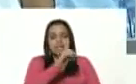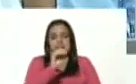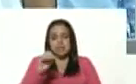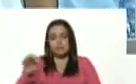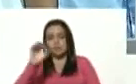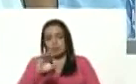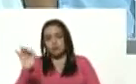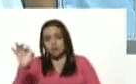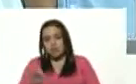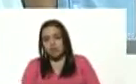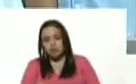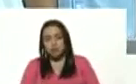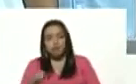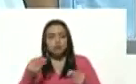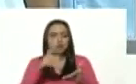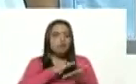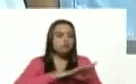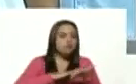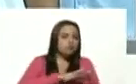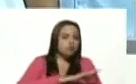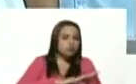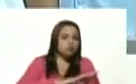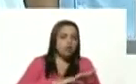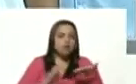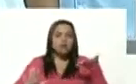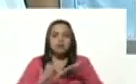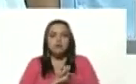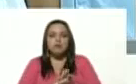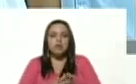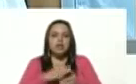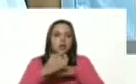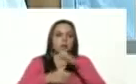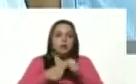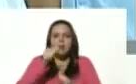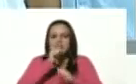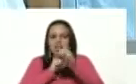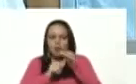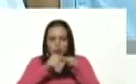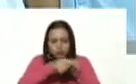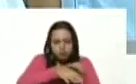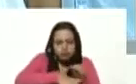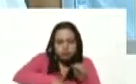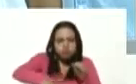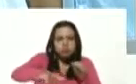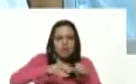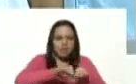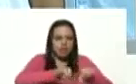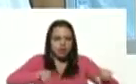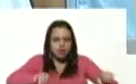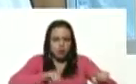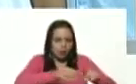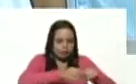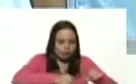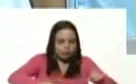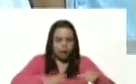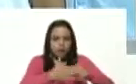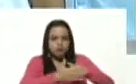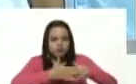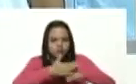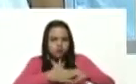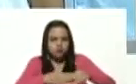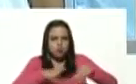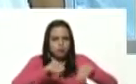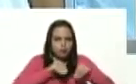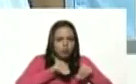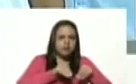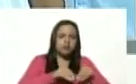100% corrección de las roturas pequeñas, medianas y grandes de tubería.